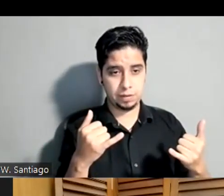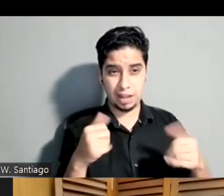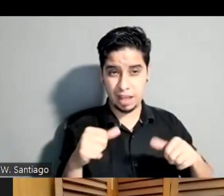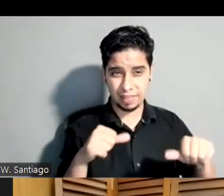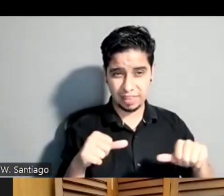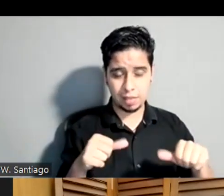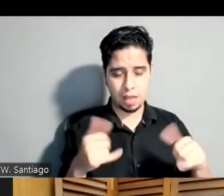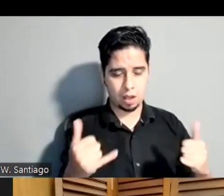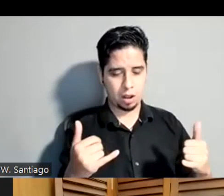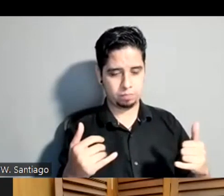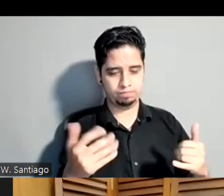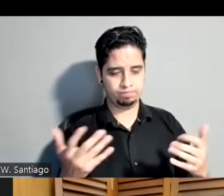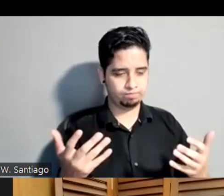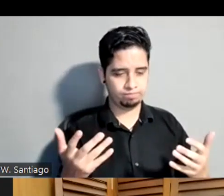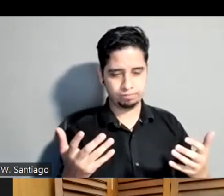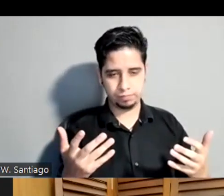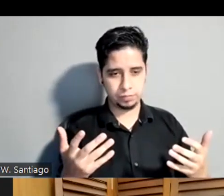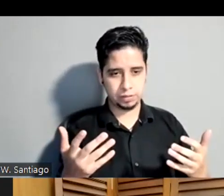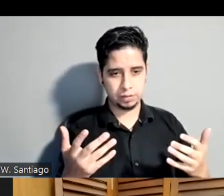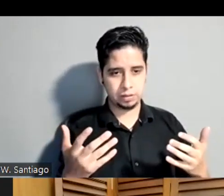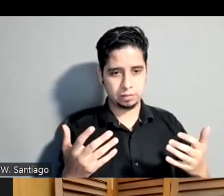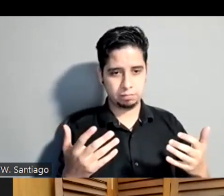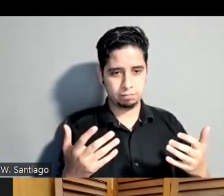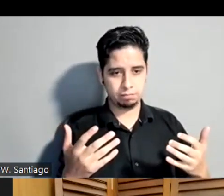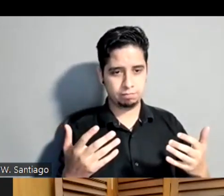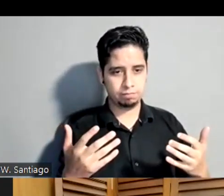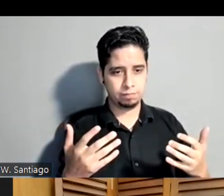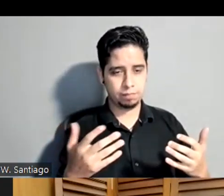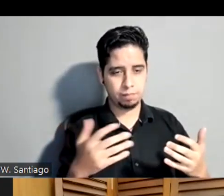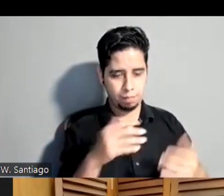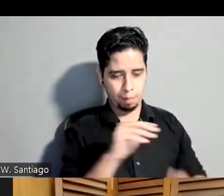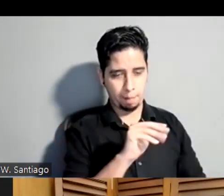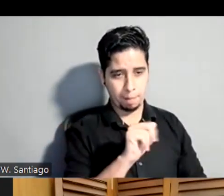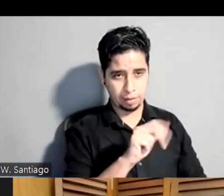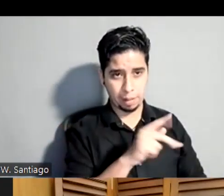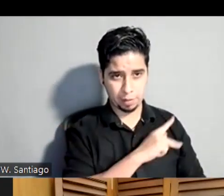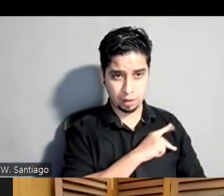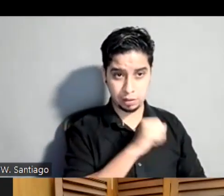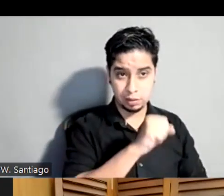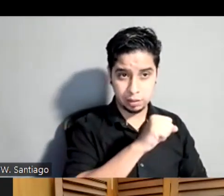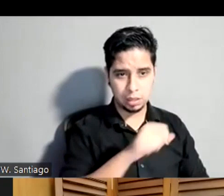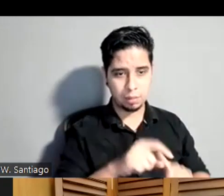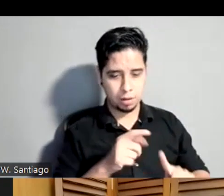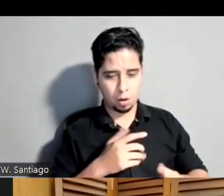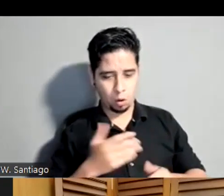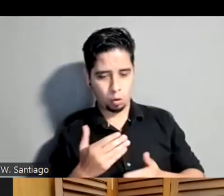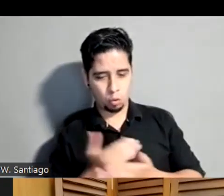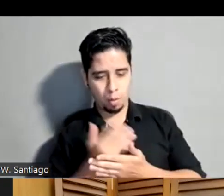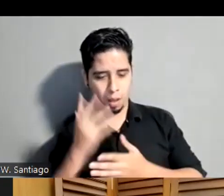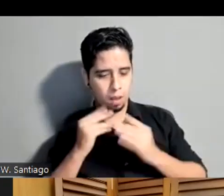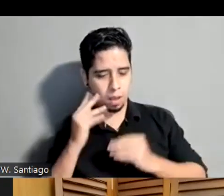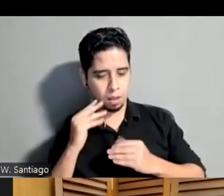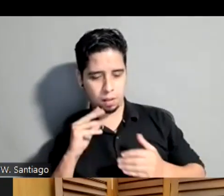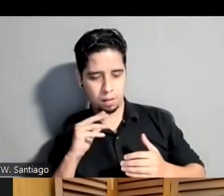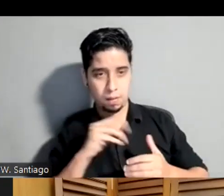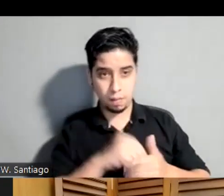con otra cabeza. Va a ser Maricela, pero siempre uno le puede añadir su cosita. Claro. Sus